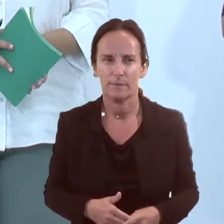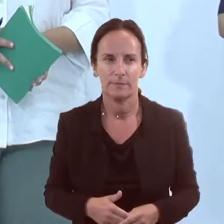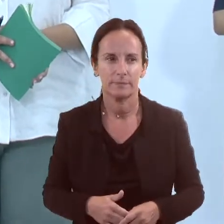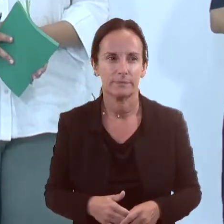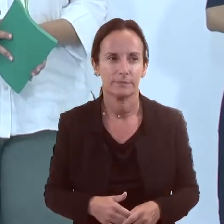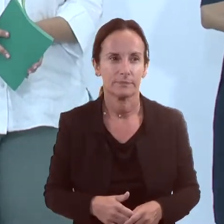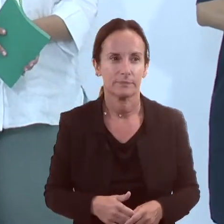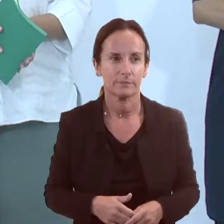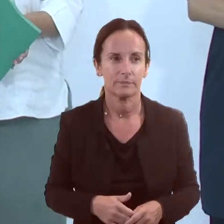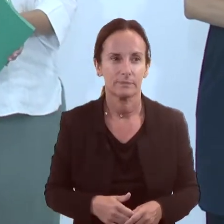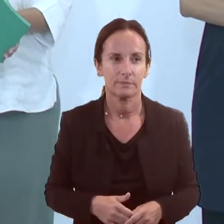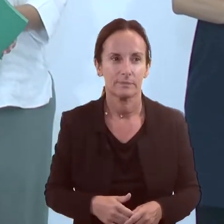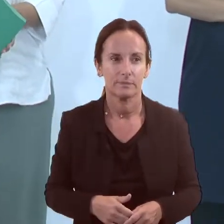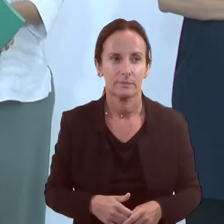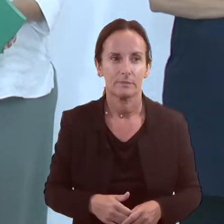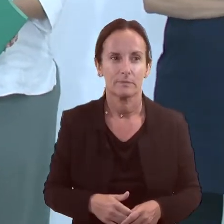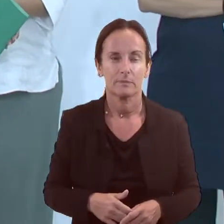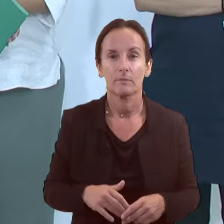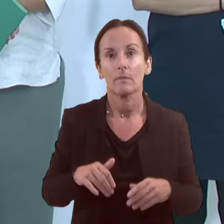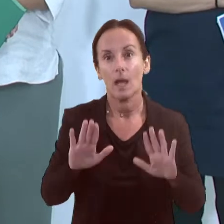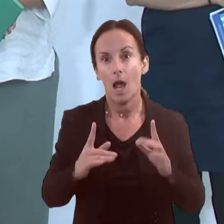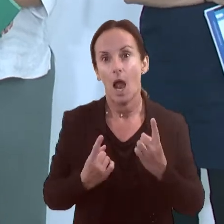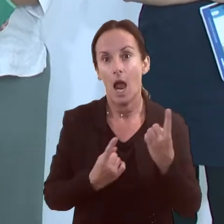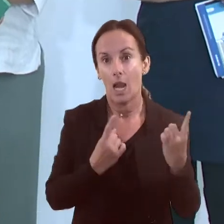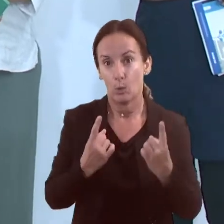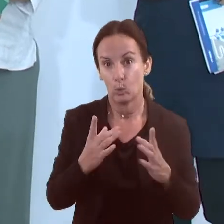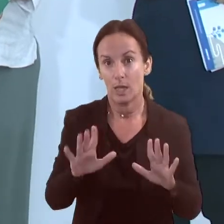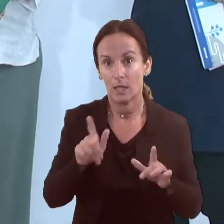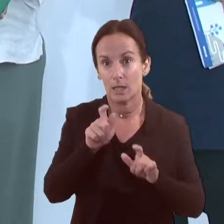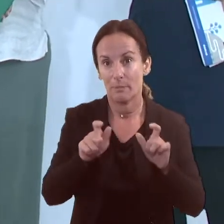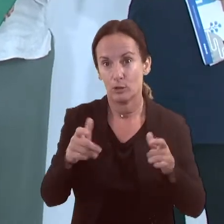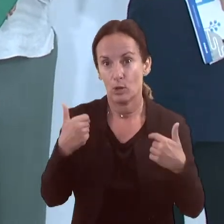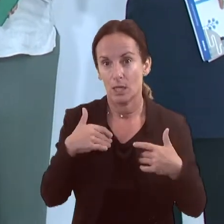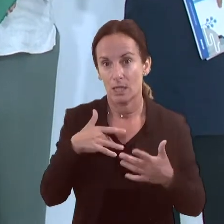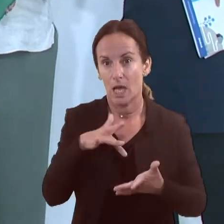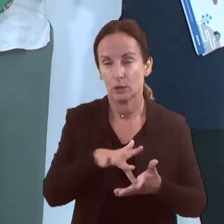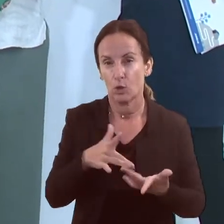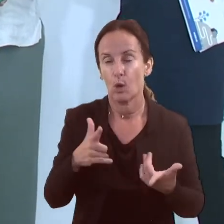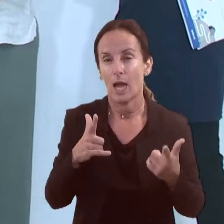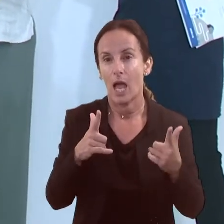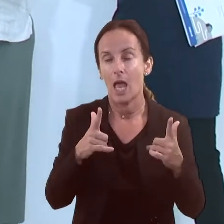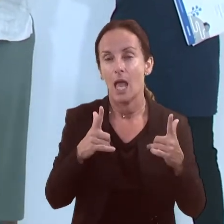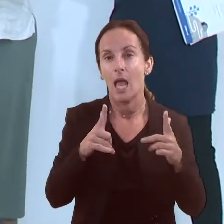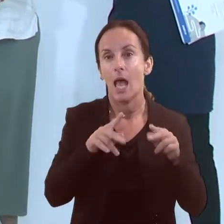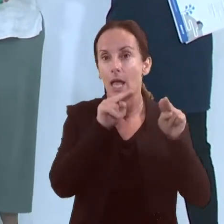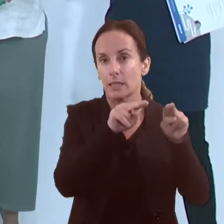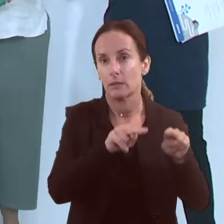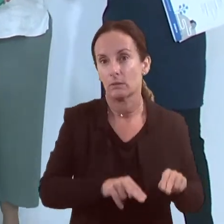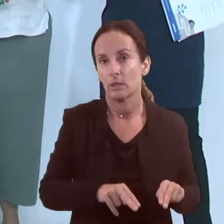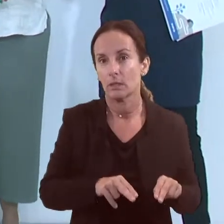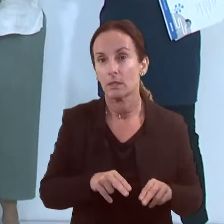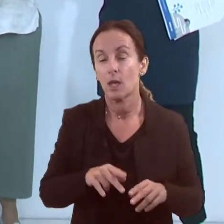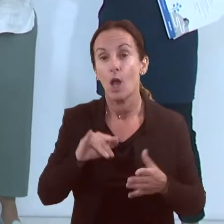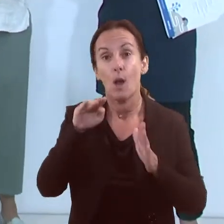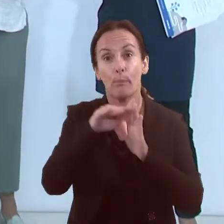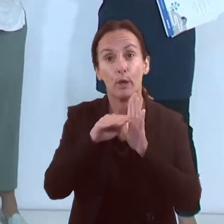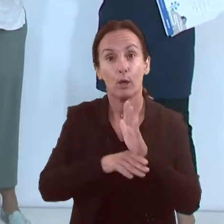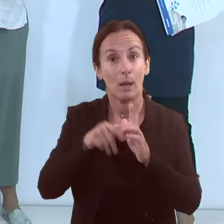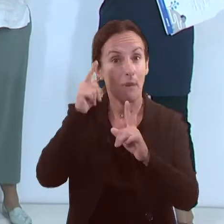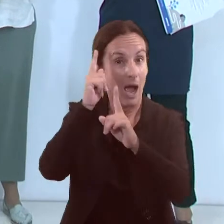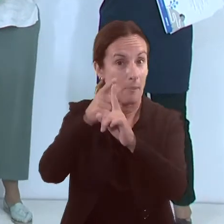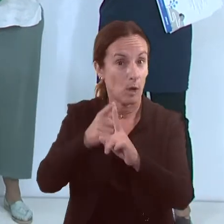Sí, evidentemente algunas de ellas ya están en instituciones y uno de los objetivos del programa es desinstitucionalizar para